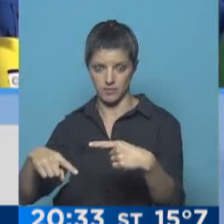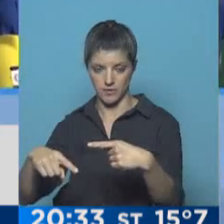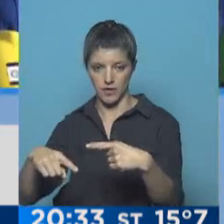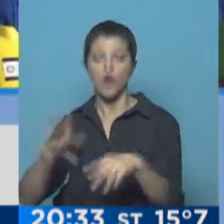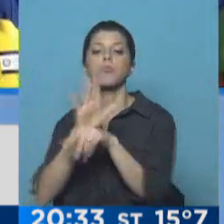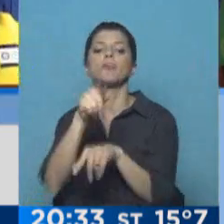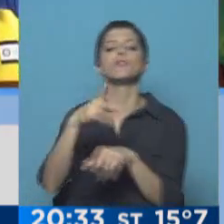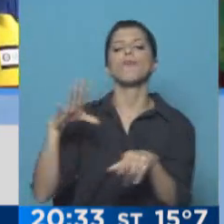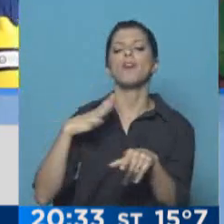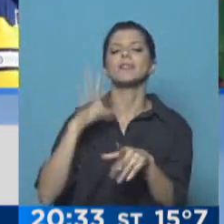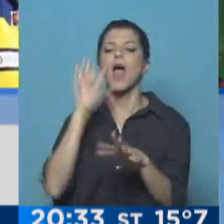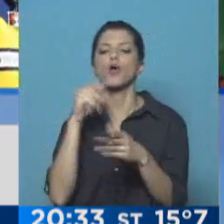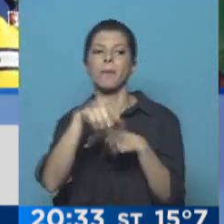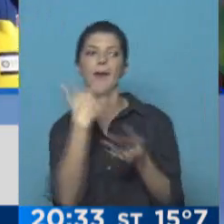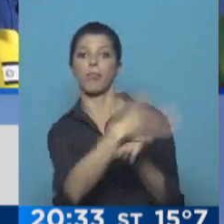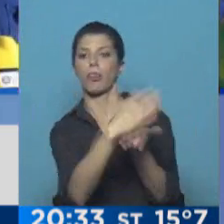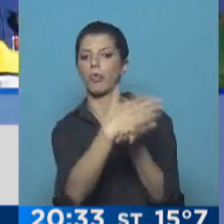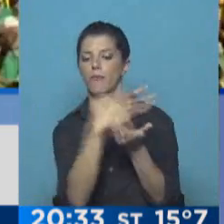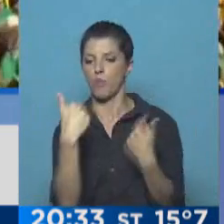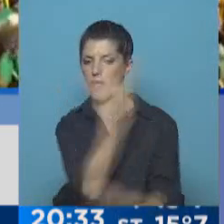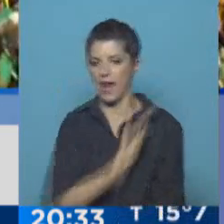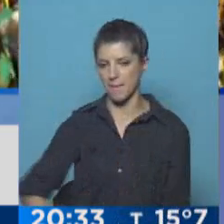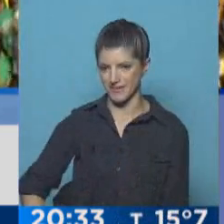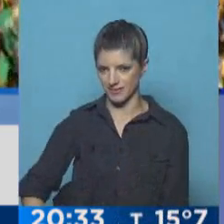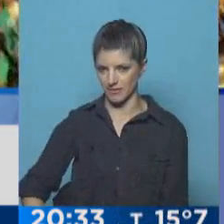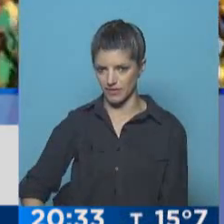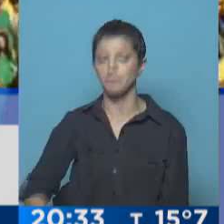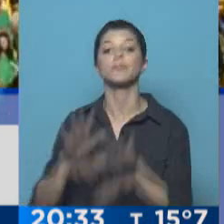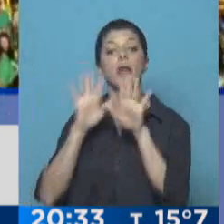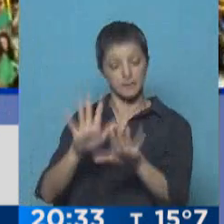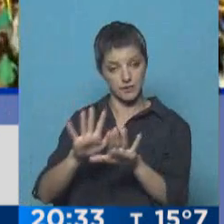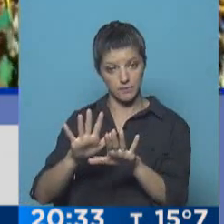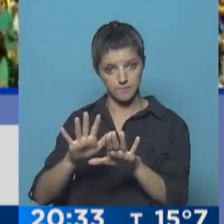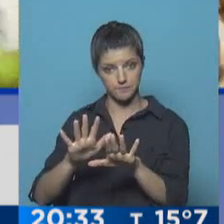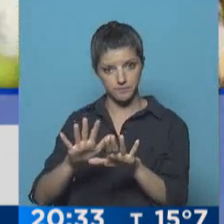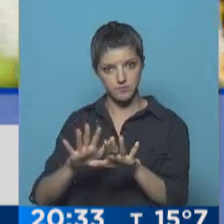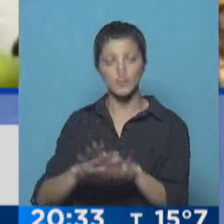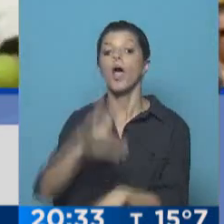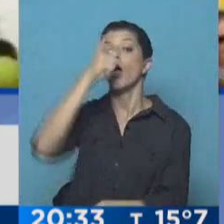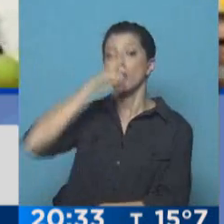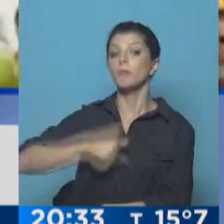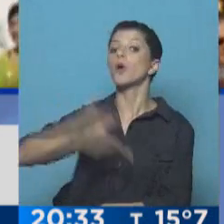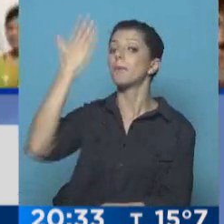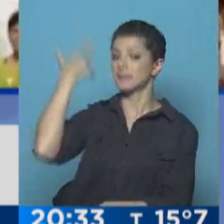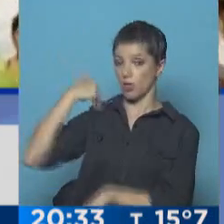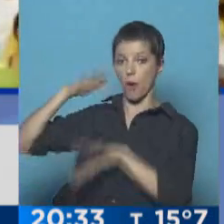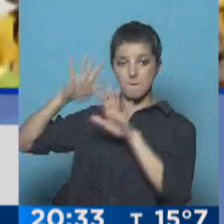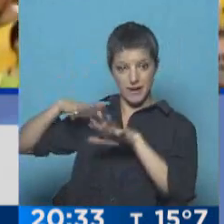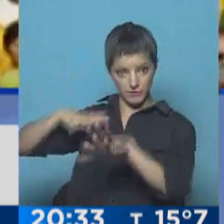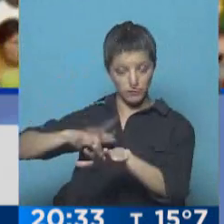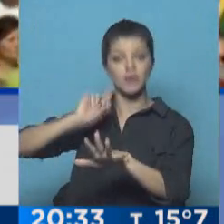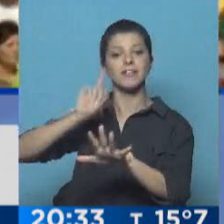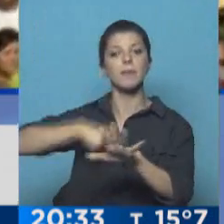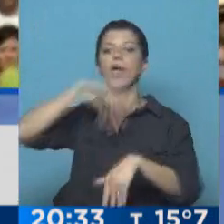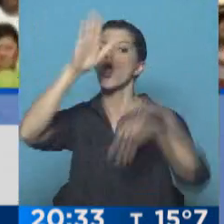suficiente para sacarse de encima a Dilma Rousseff. En este contexto, las manifestaciones del domingo pasado y en este contexto, la